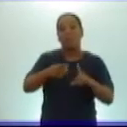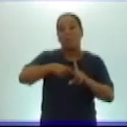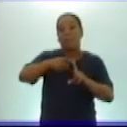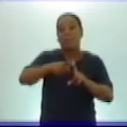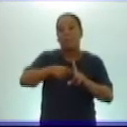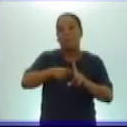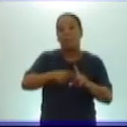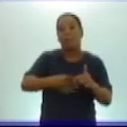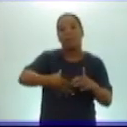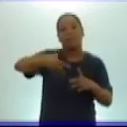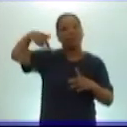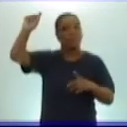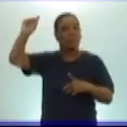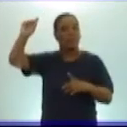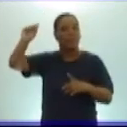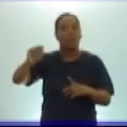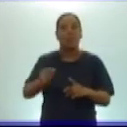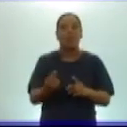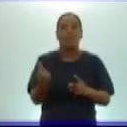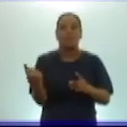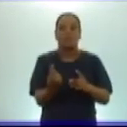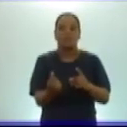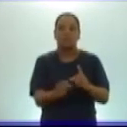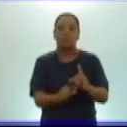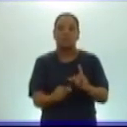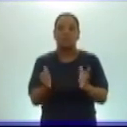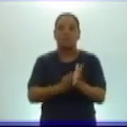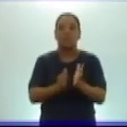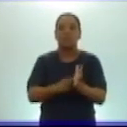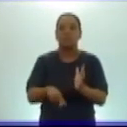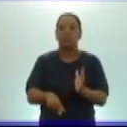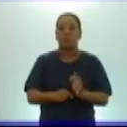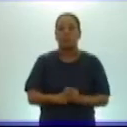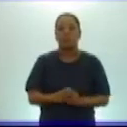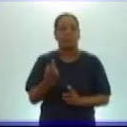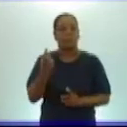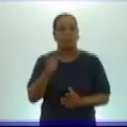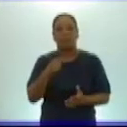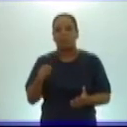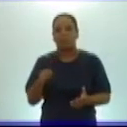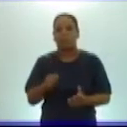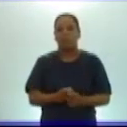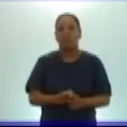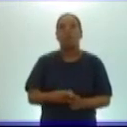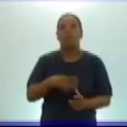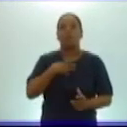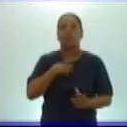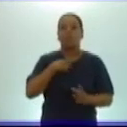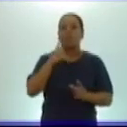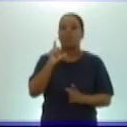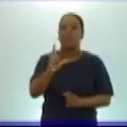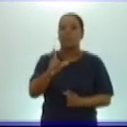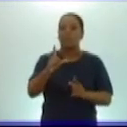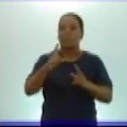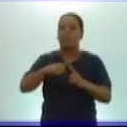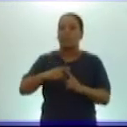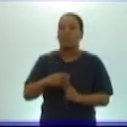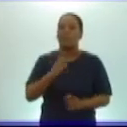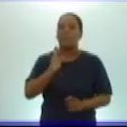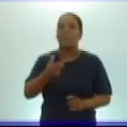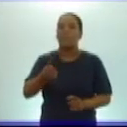recoger el componente sólido. Esto no es necesario que lo copien, aparece en el recuadro que está en su libro de texto en la